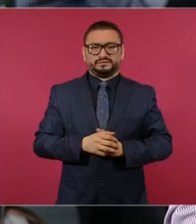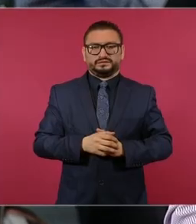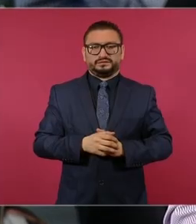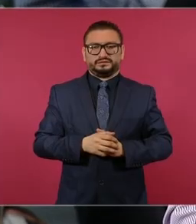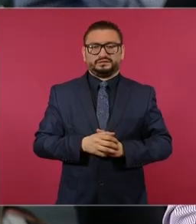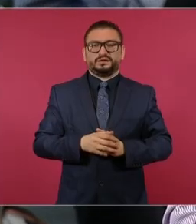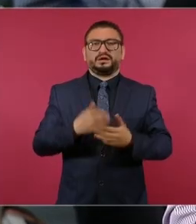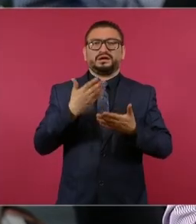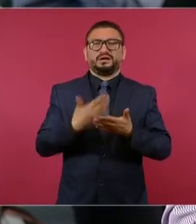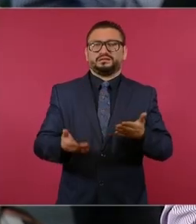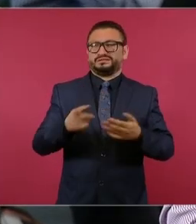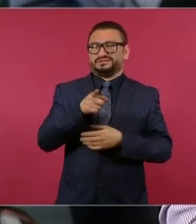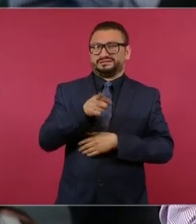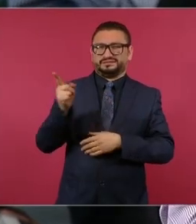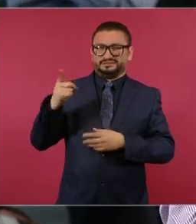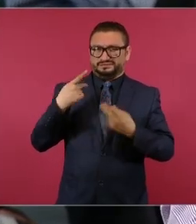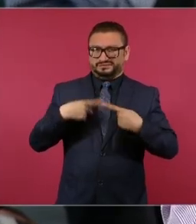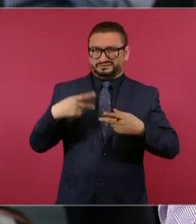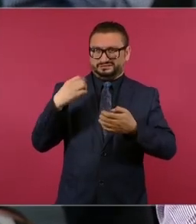con esos adversarios,